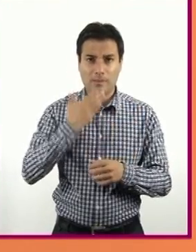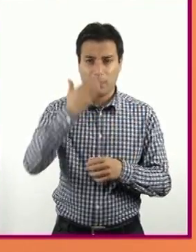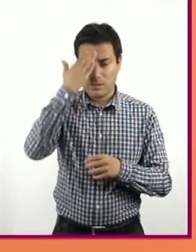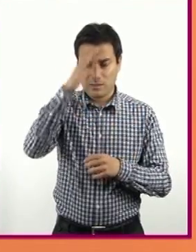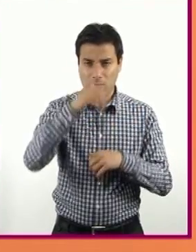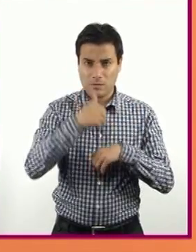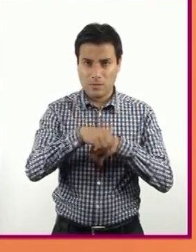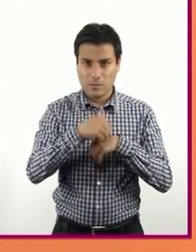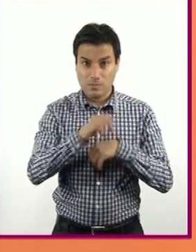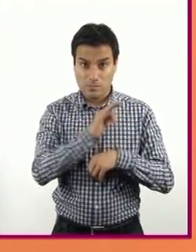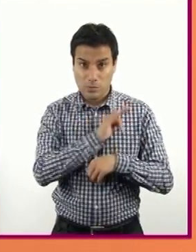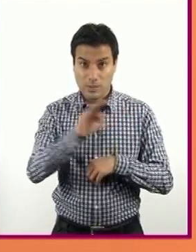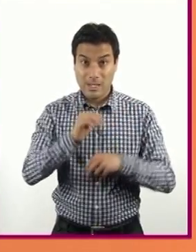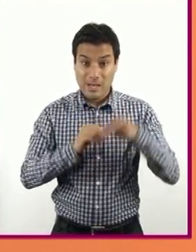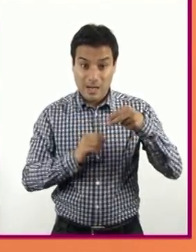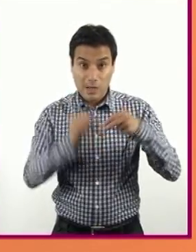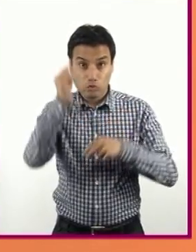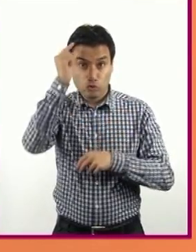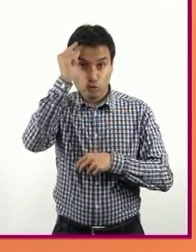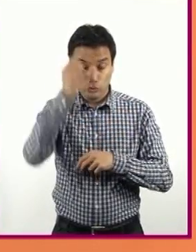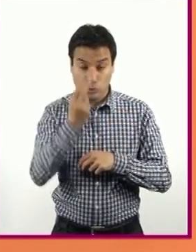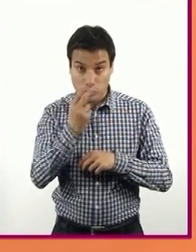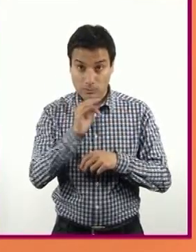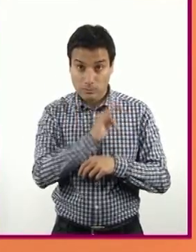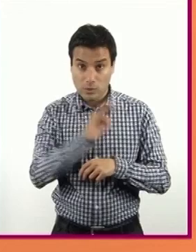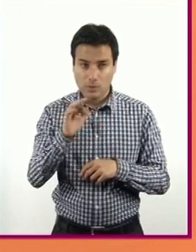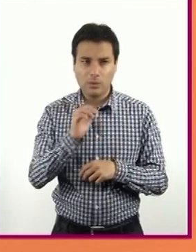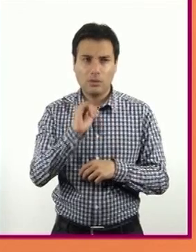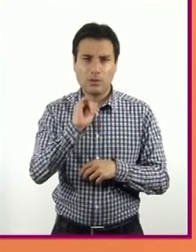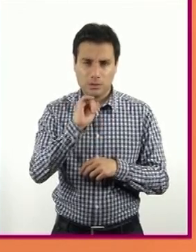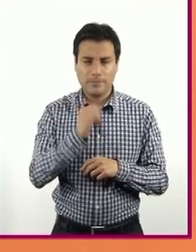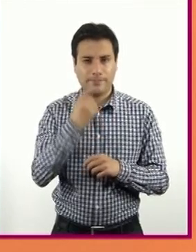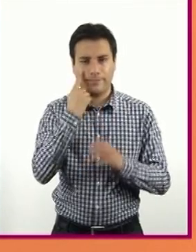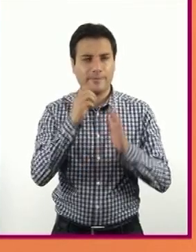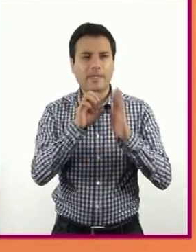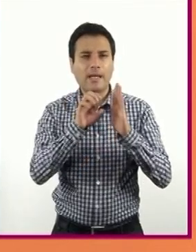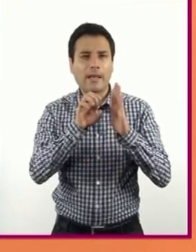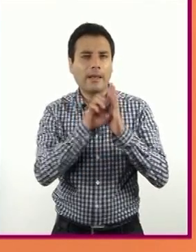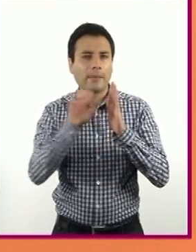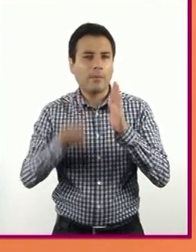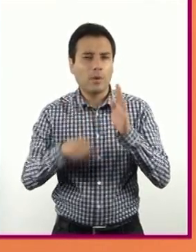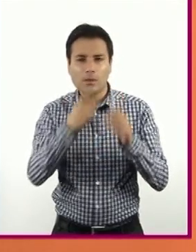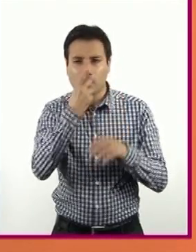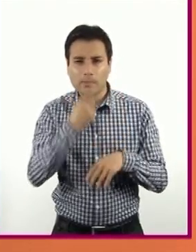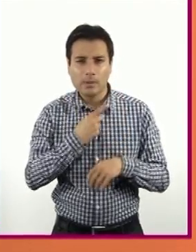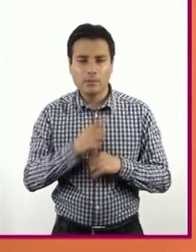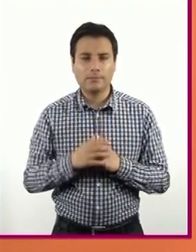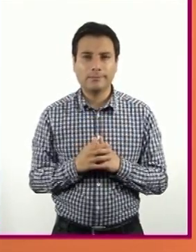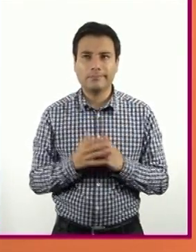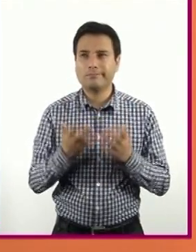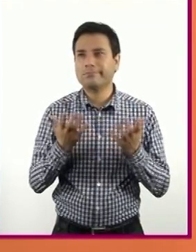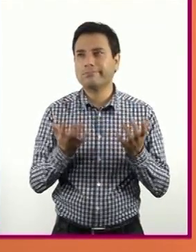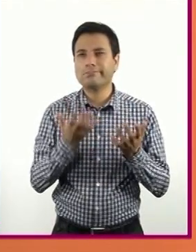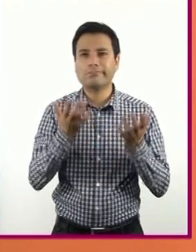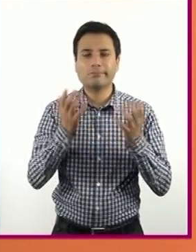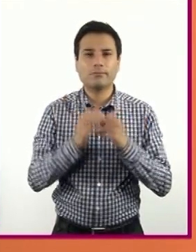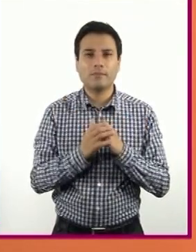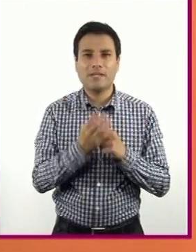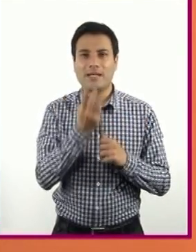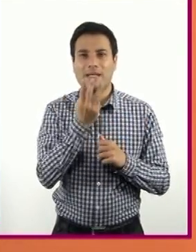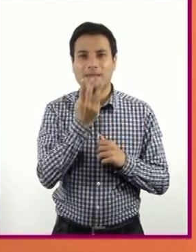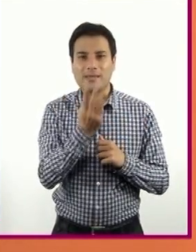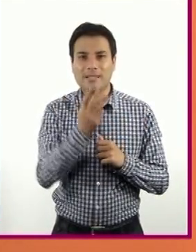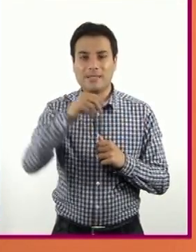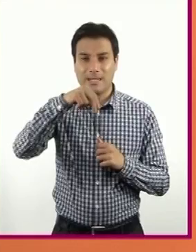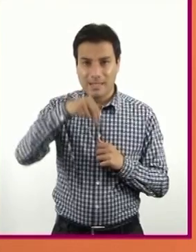es. Dime una expresión donde n esté elevada al cuadrado. 3n